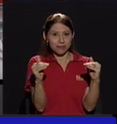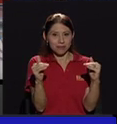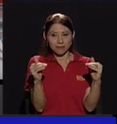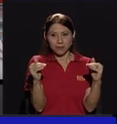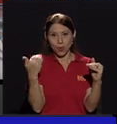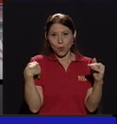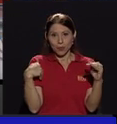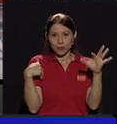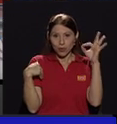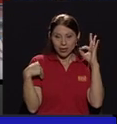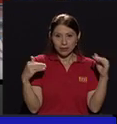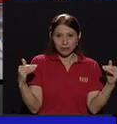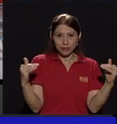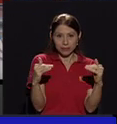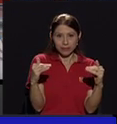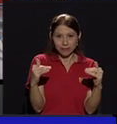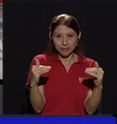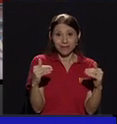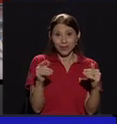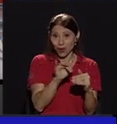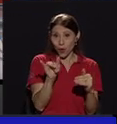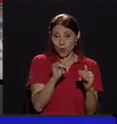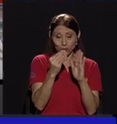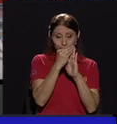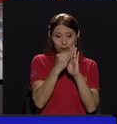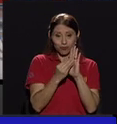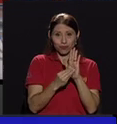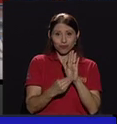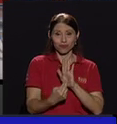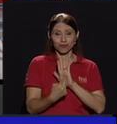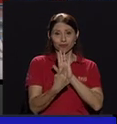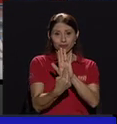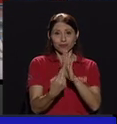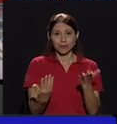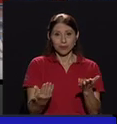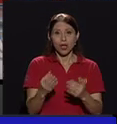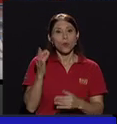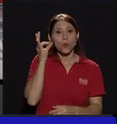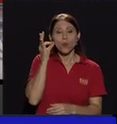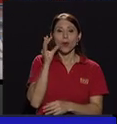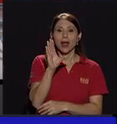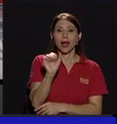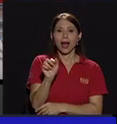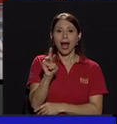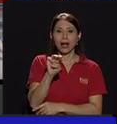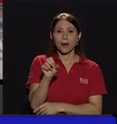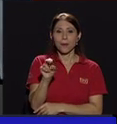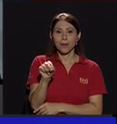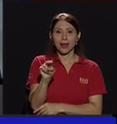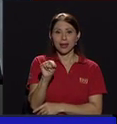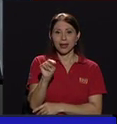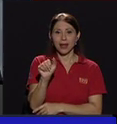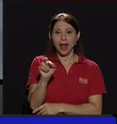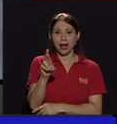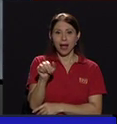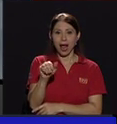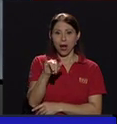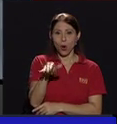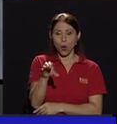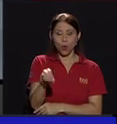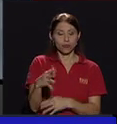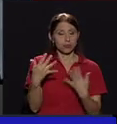tantos hombres y tantas mujeres como el padrón electoral representaba. Doña Carmen Naranjo tuvo una